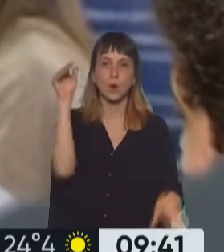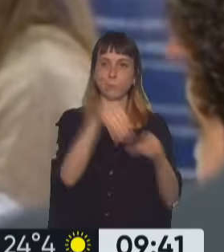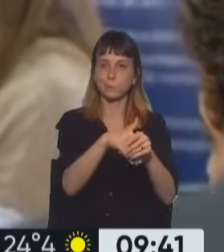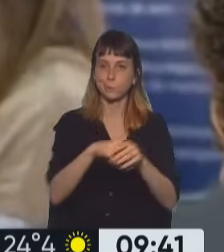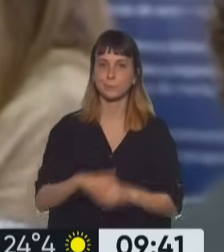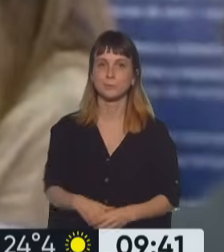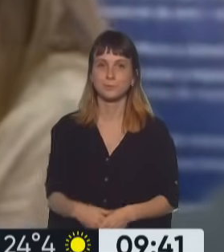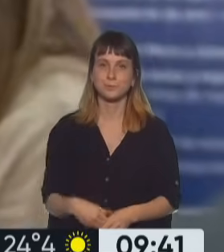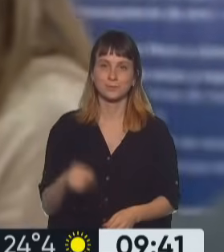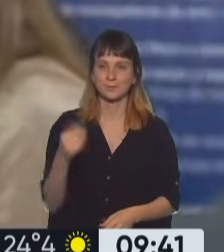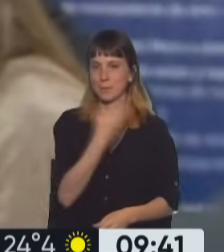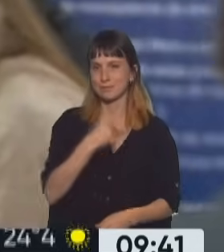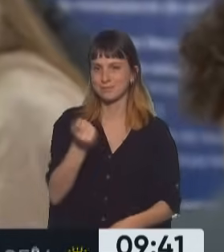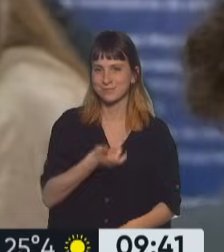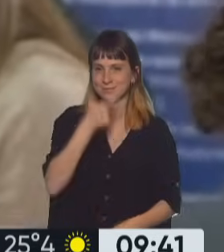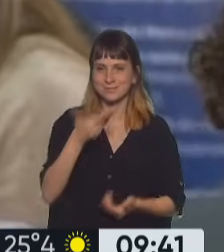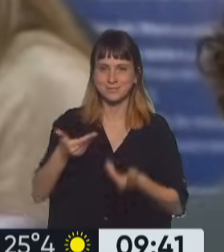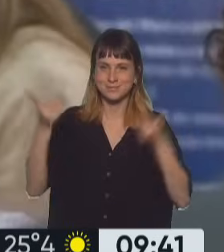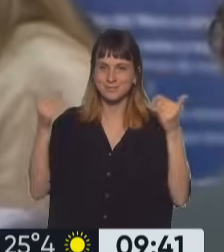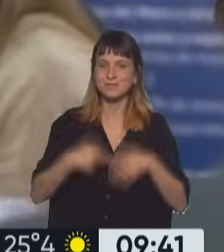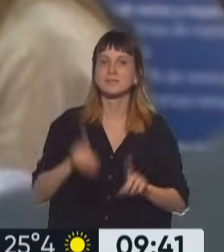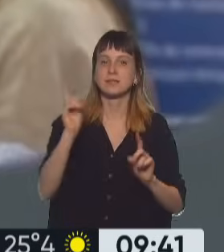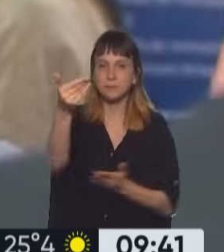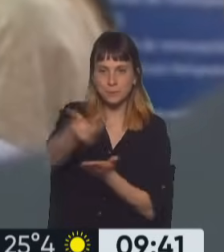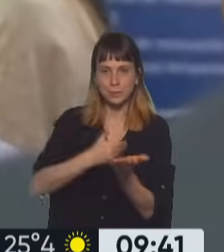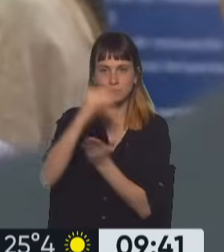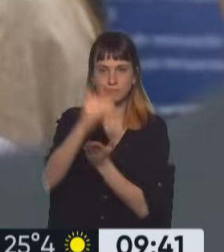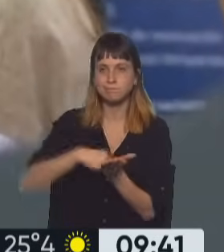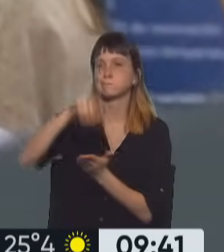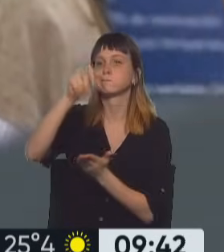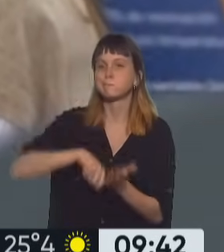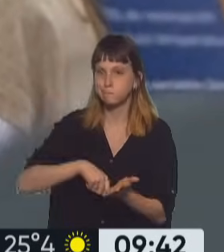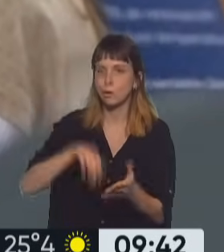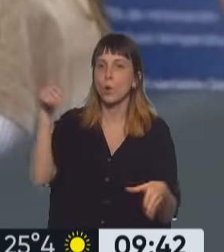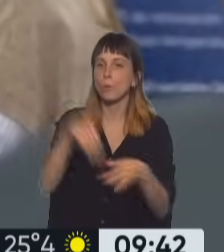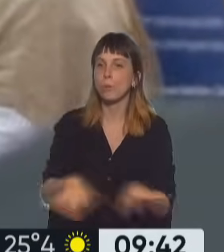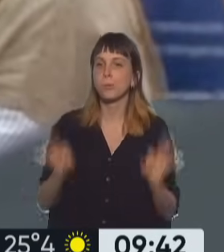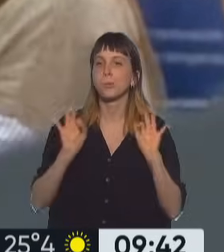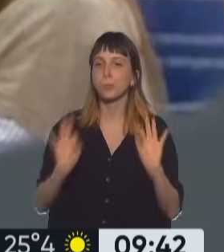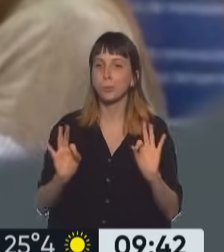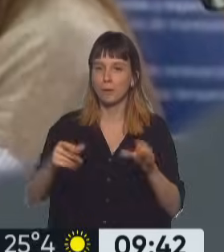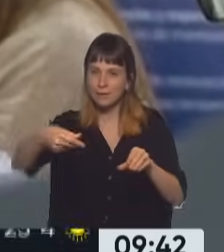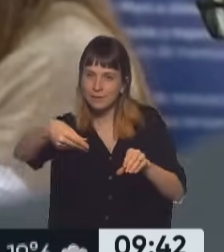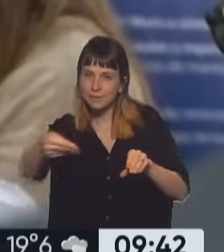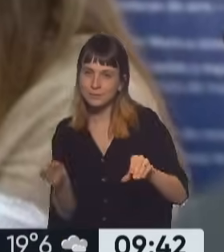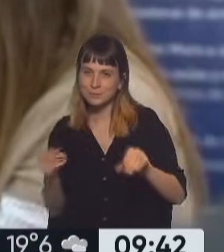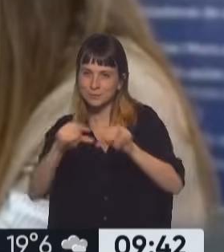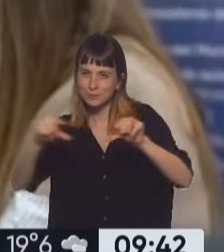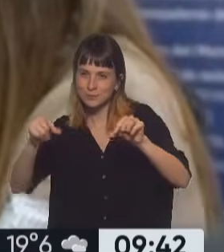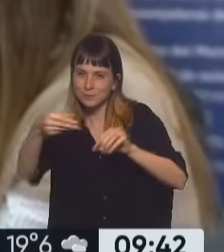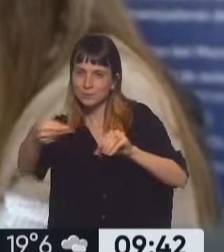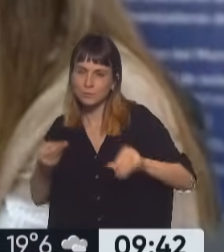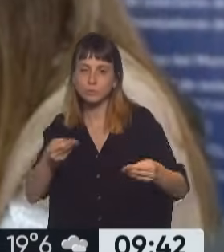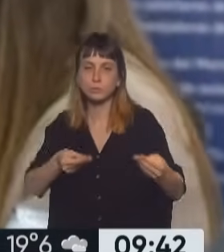La sonrisa del presidente, la confirmación a través de la firma de la emisión del voto, la entrega del troquel. Exacto. La entrega del